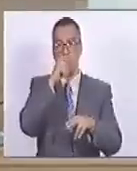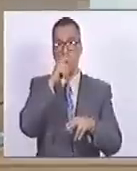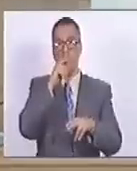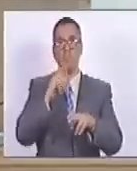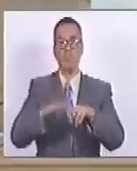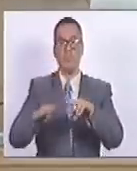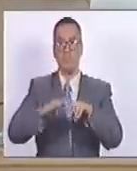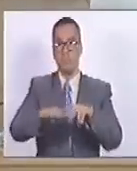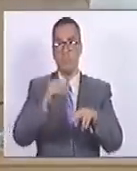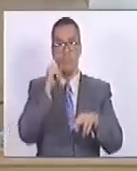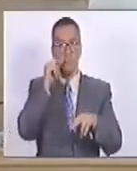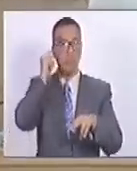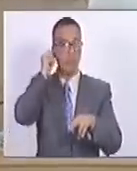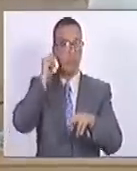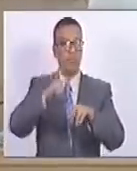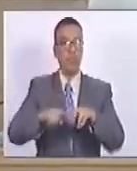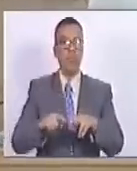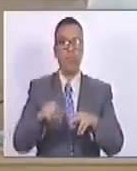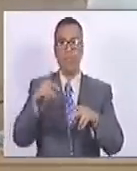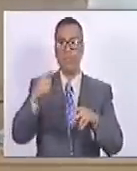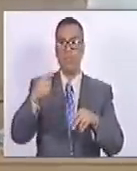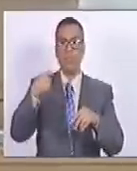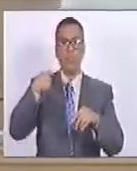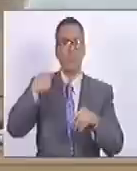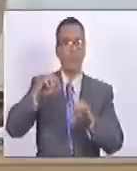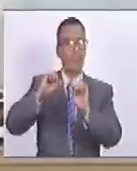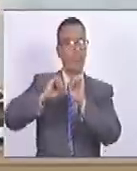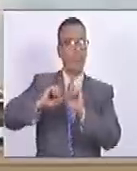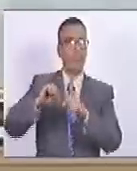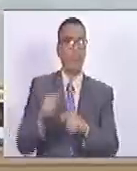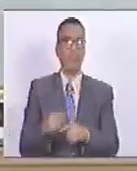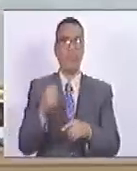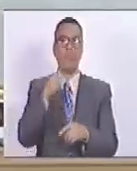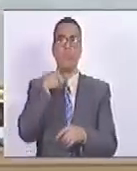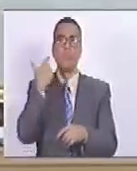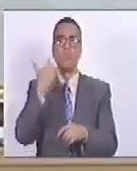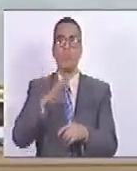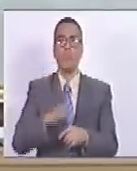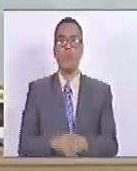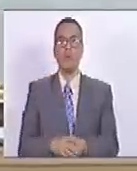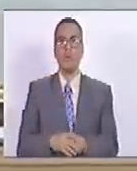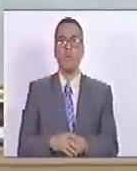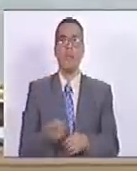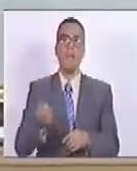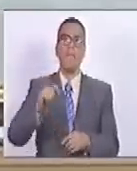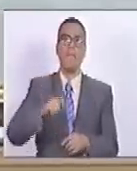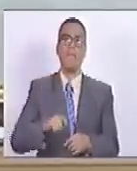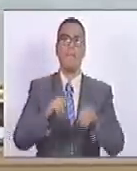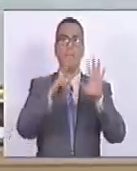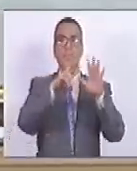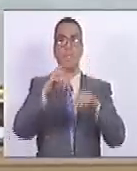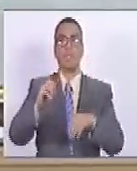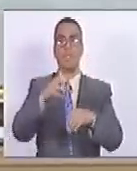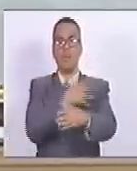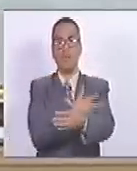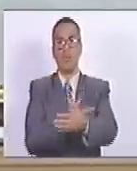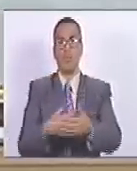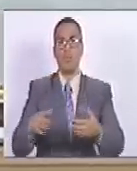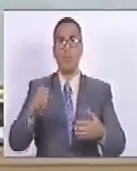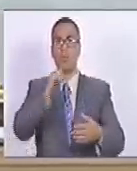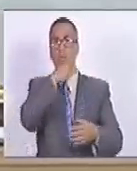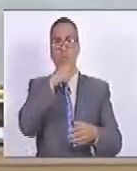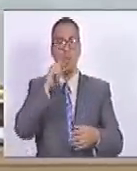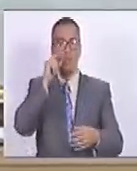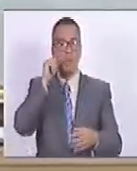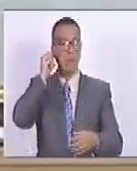¿A ellos qué les importa si mataron a más de 70 millones de los abuelos